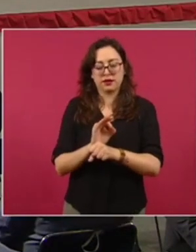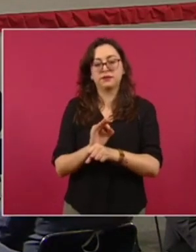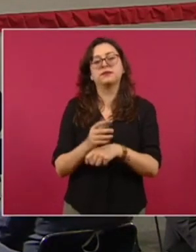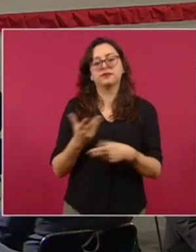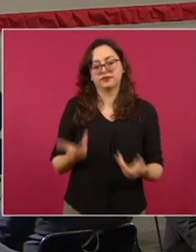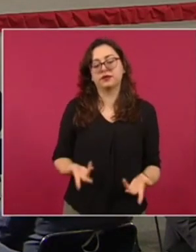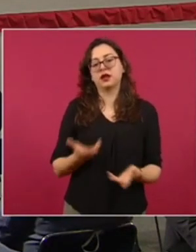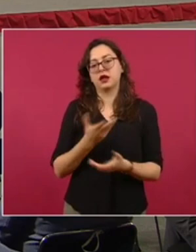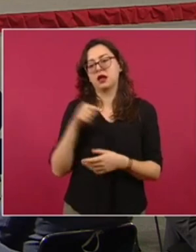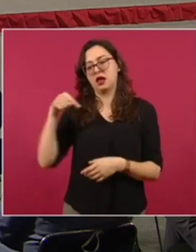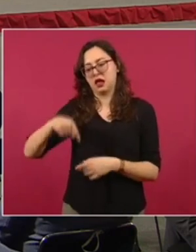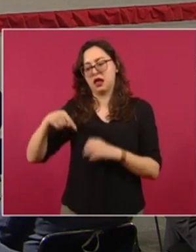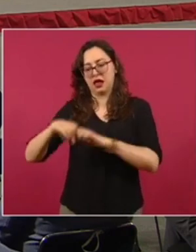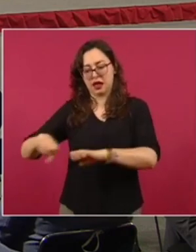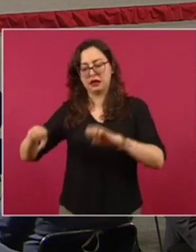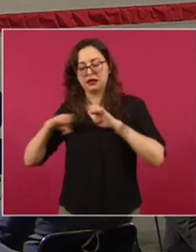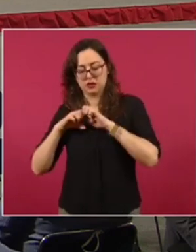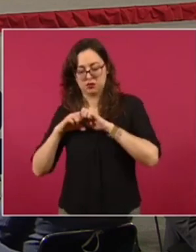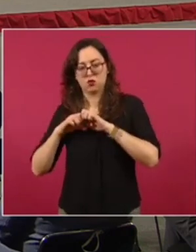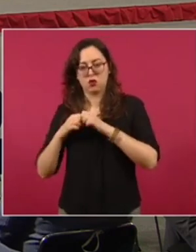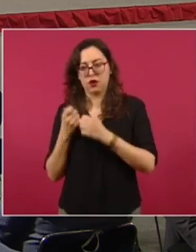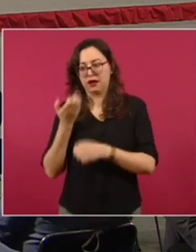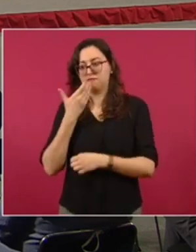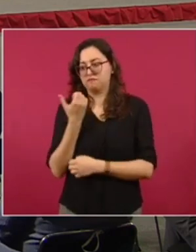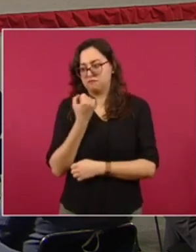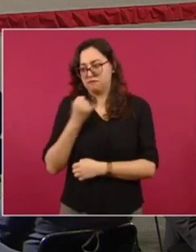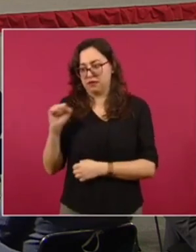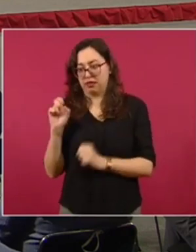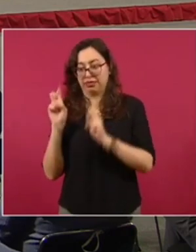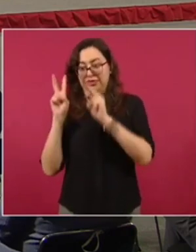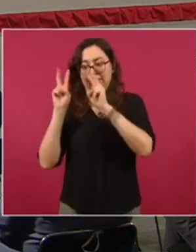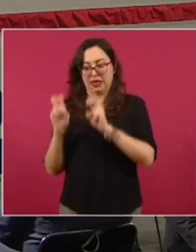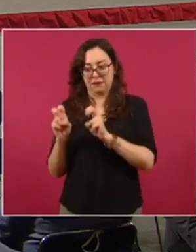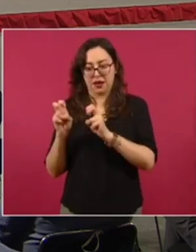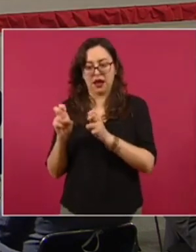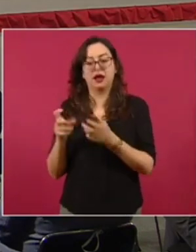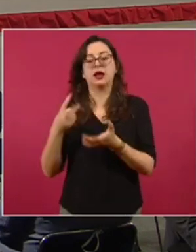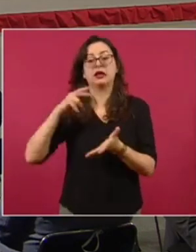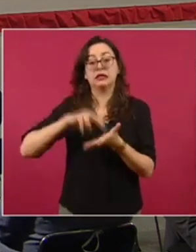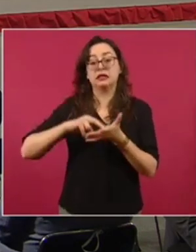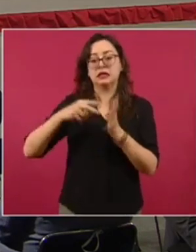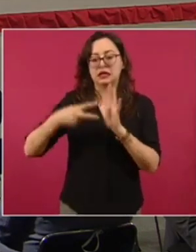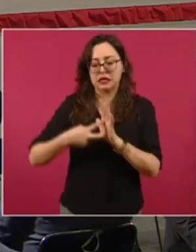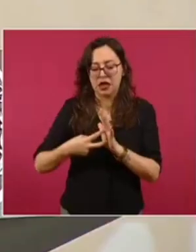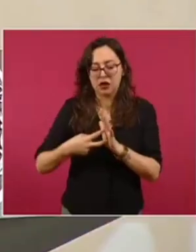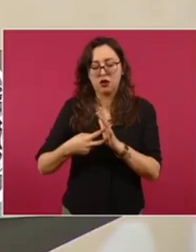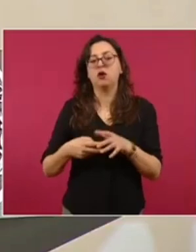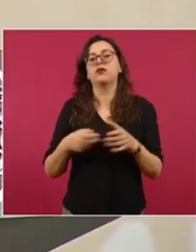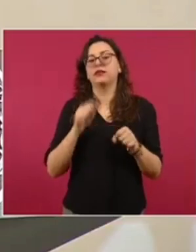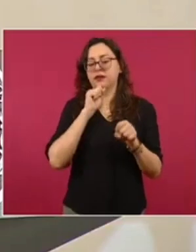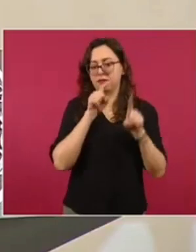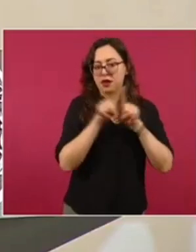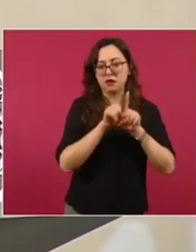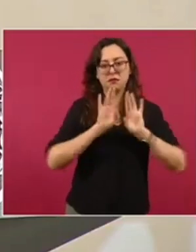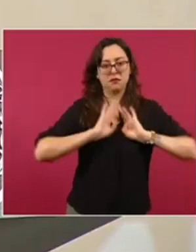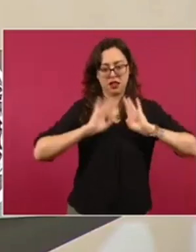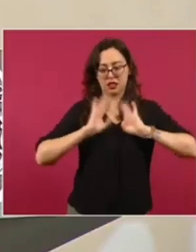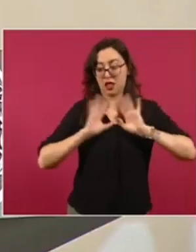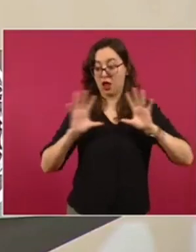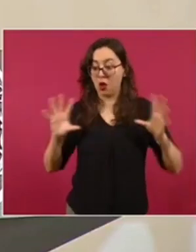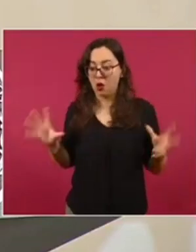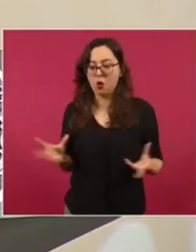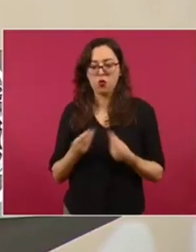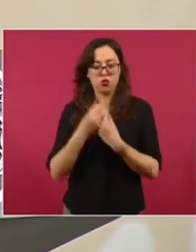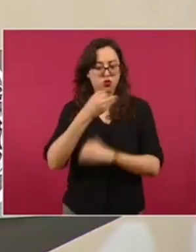elementos que están directamente en las obras y la ingeniería del proyecto. Tenemos además